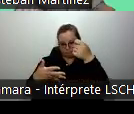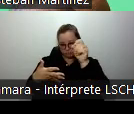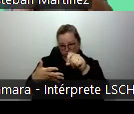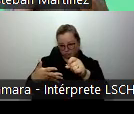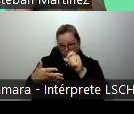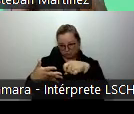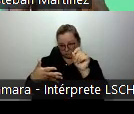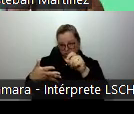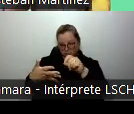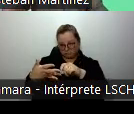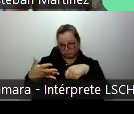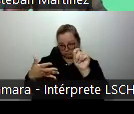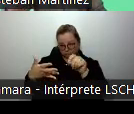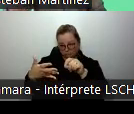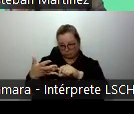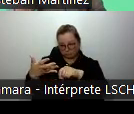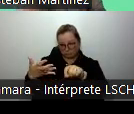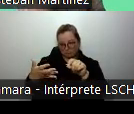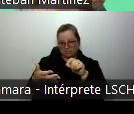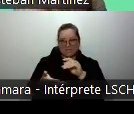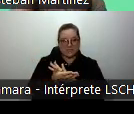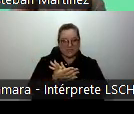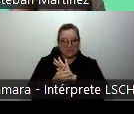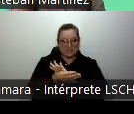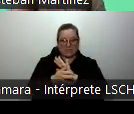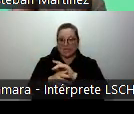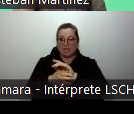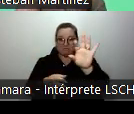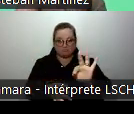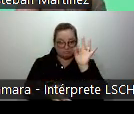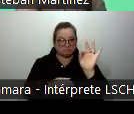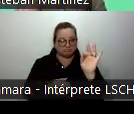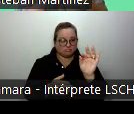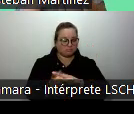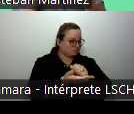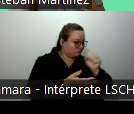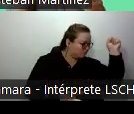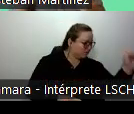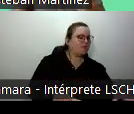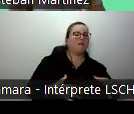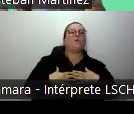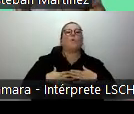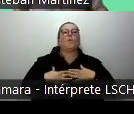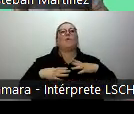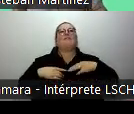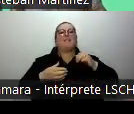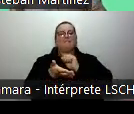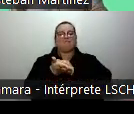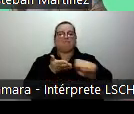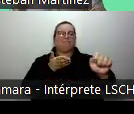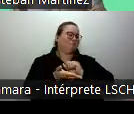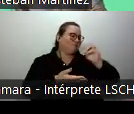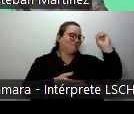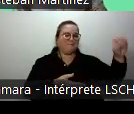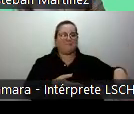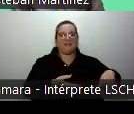potit de que cuando lo terminan lo arrugan y lo tiran a la basura es una recompensa ya tachar el potit es un